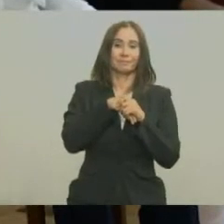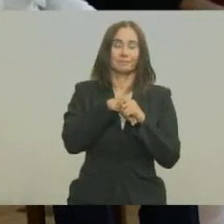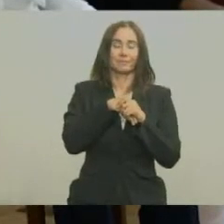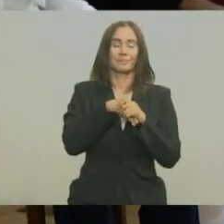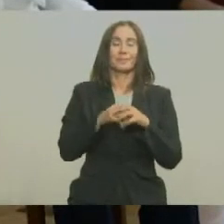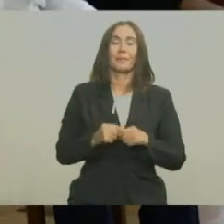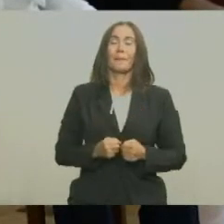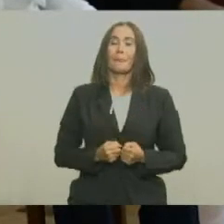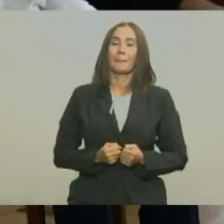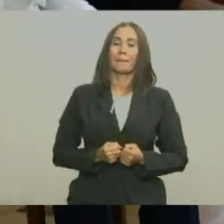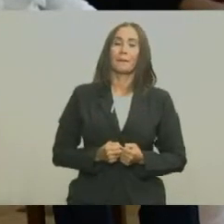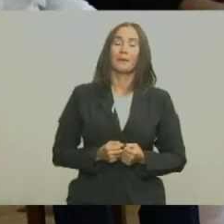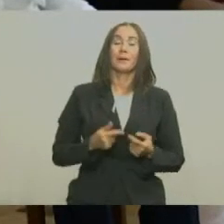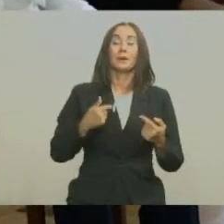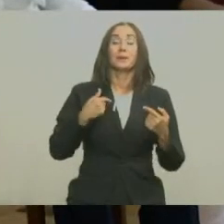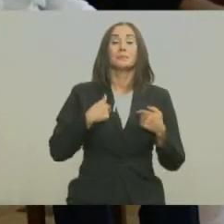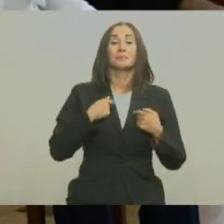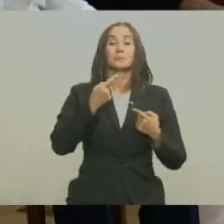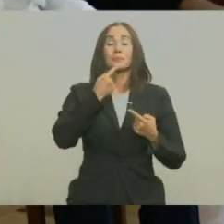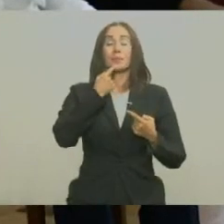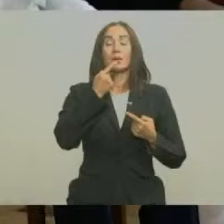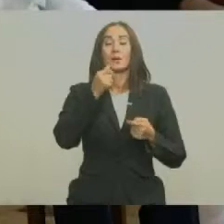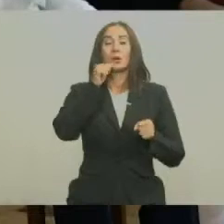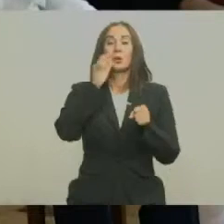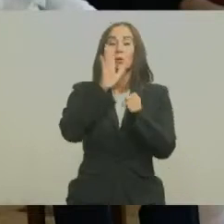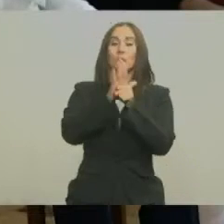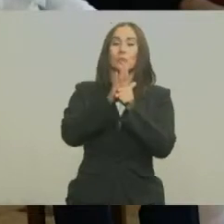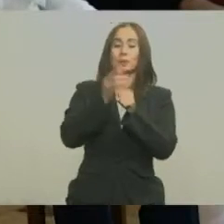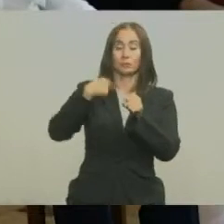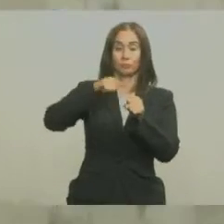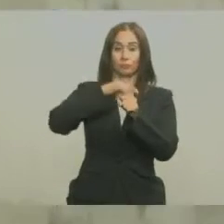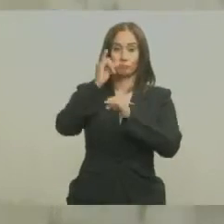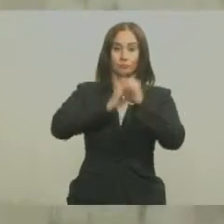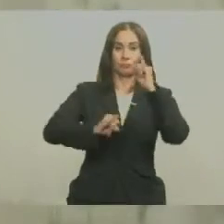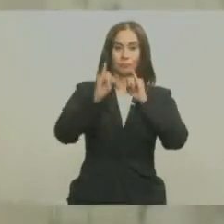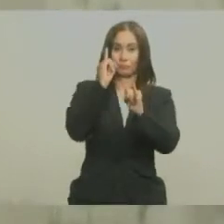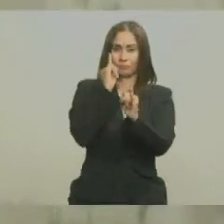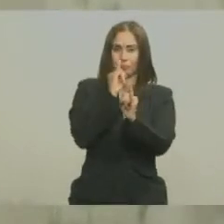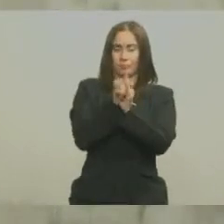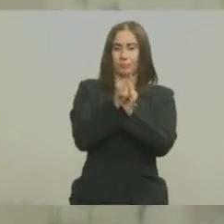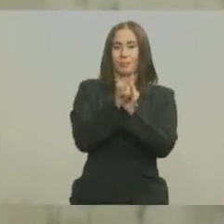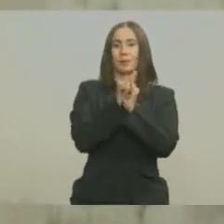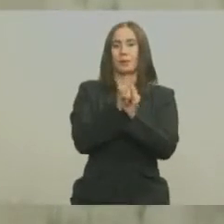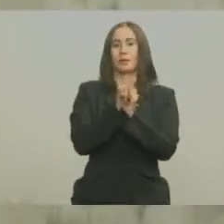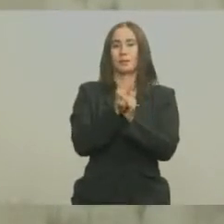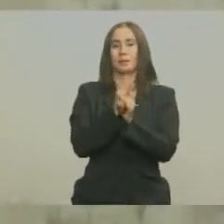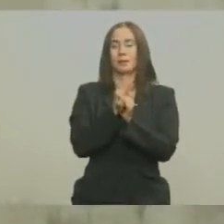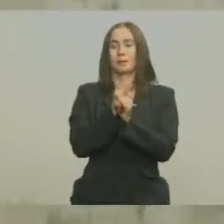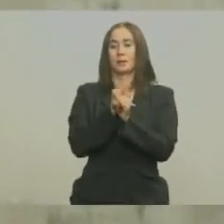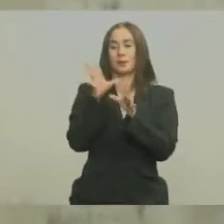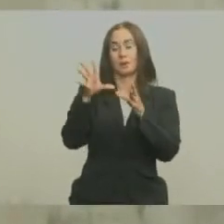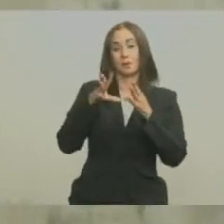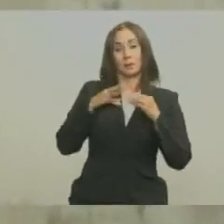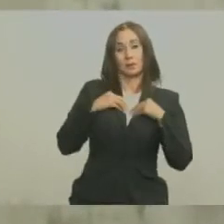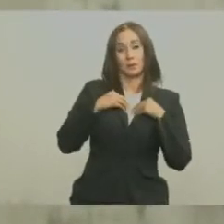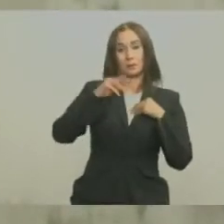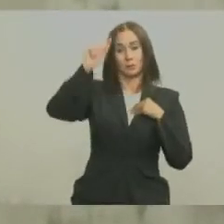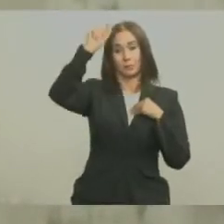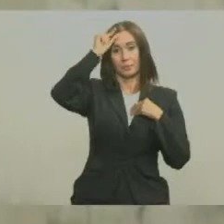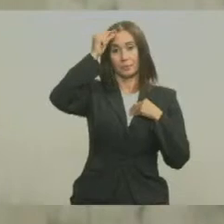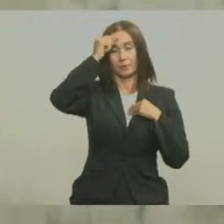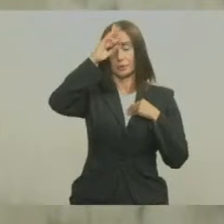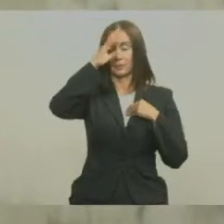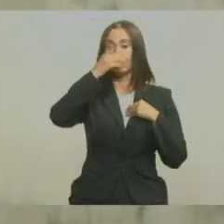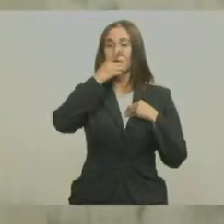Me corresponde resaltar los compromisos internacionales adoptados por el Estado Dominicano